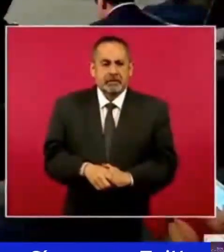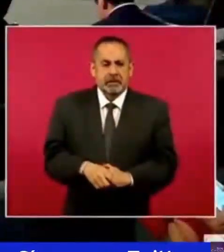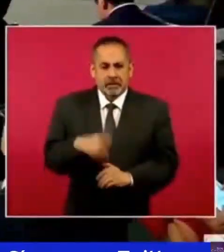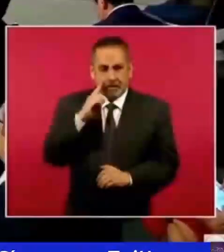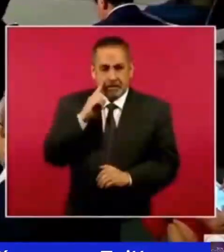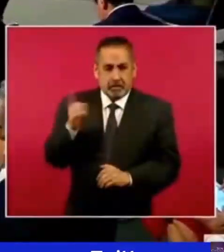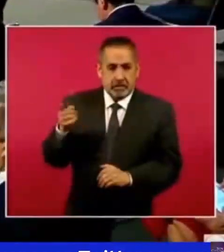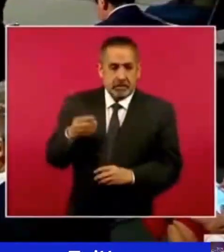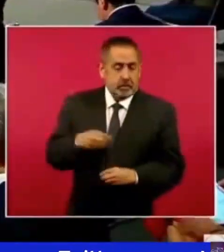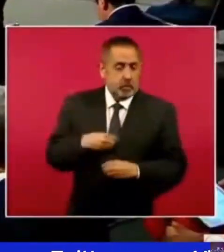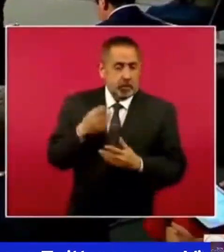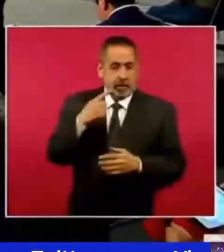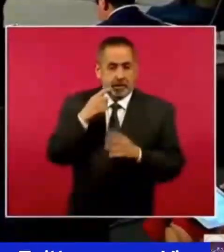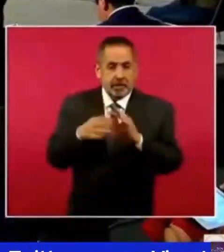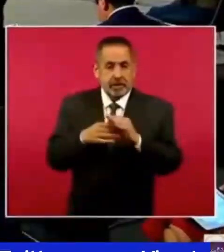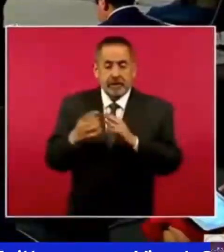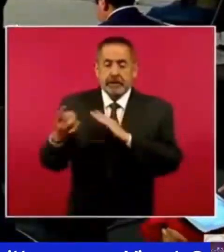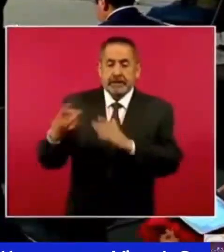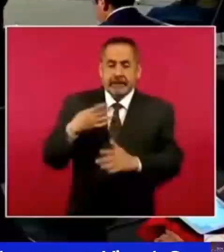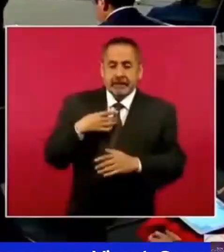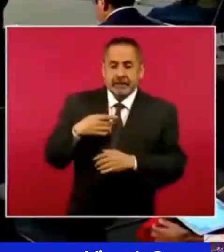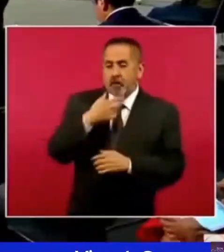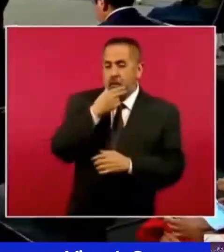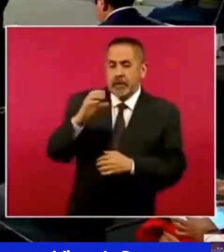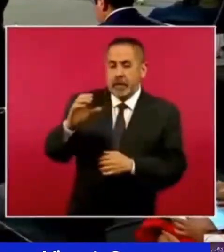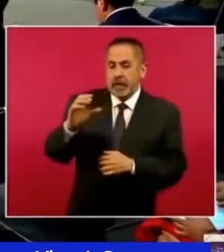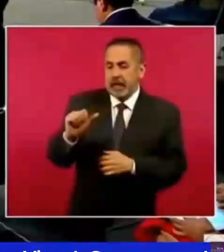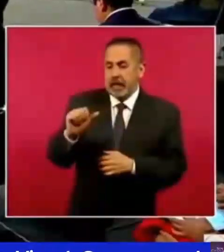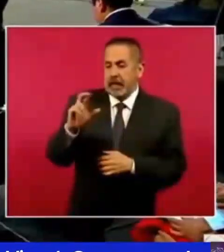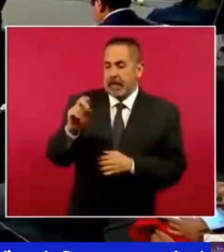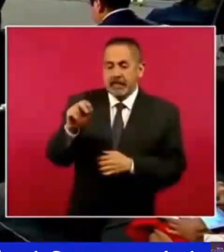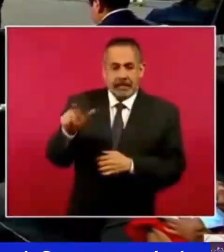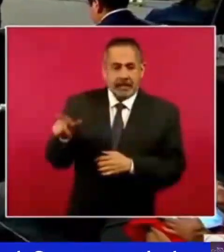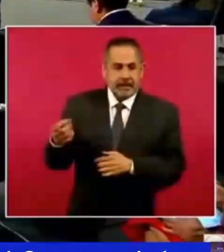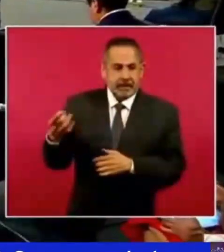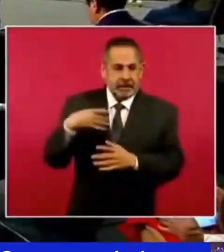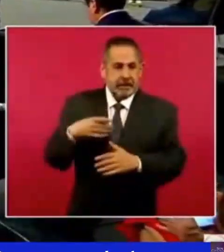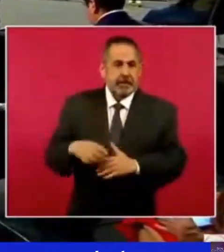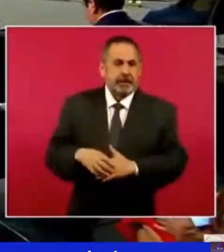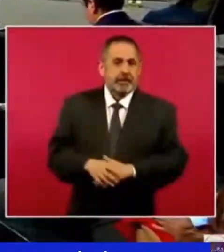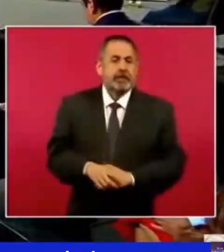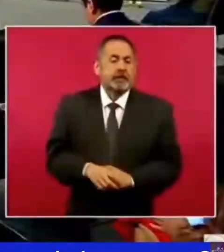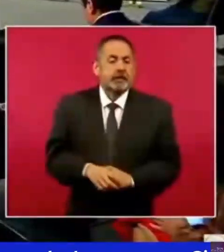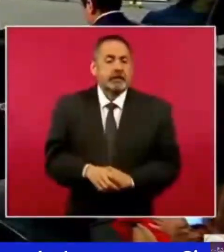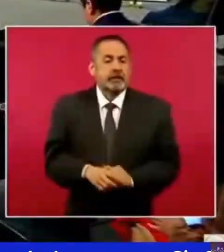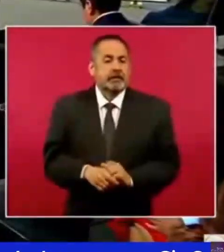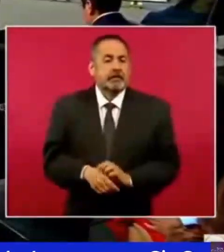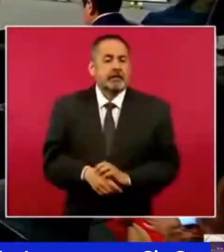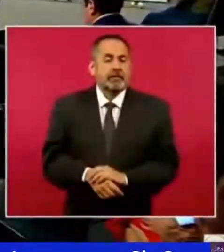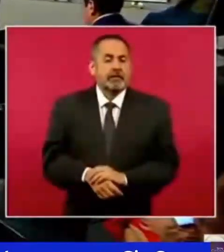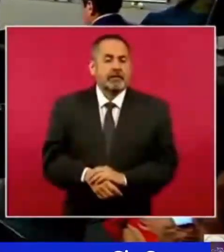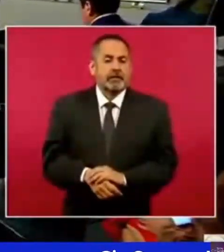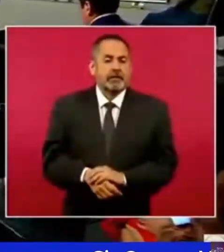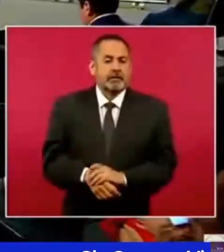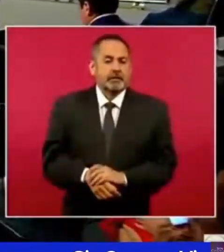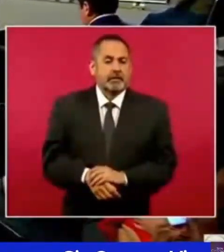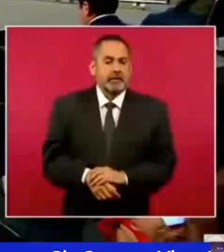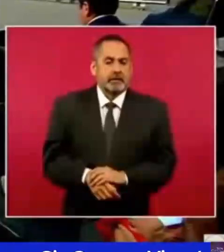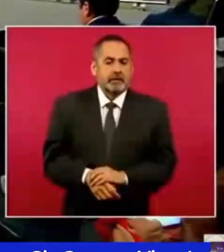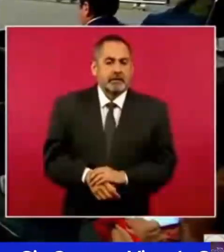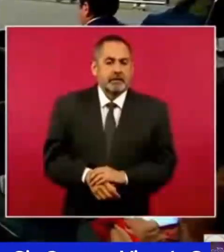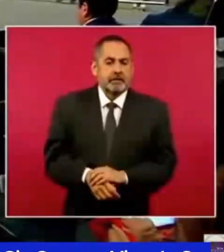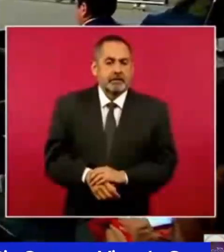Aquí está. Mire lo que me mandó Cardenal.